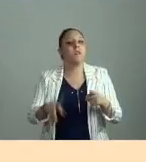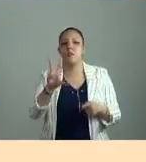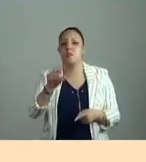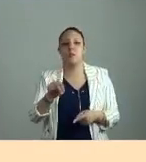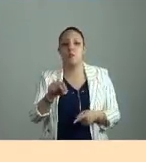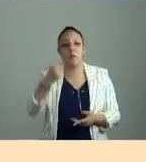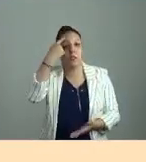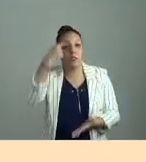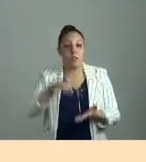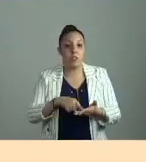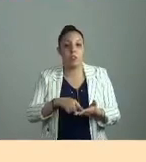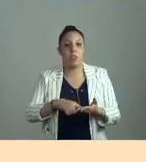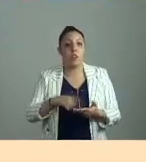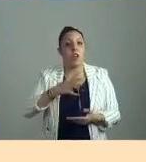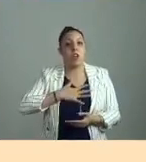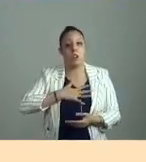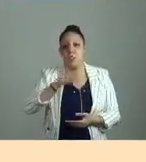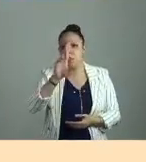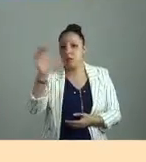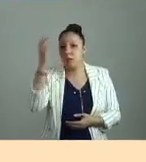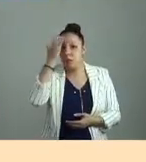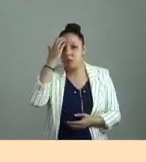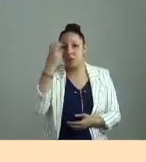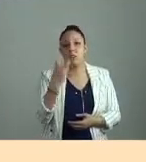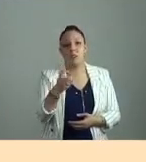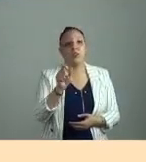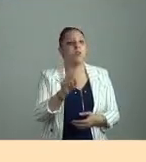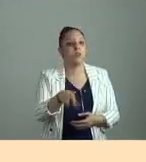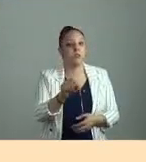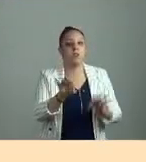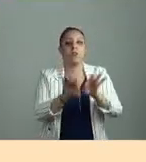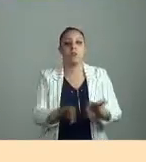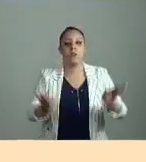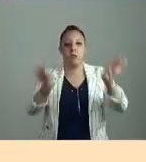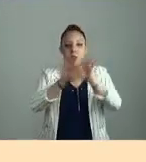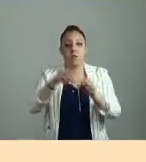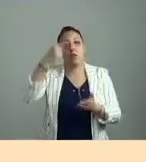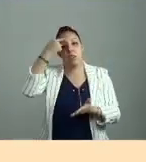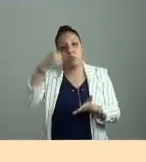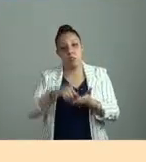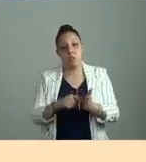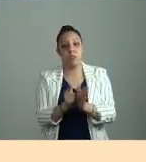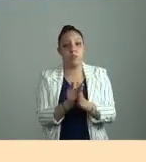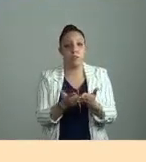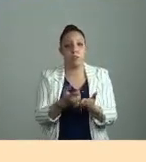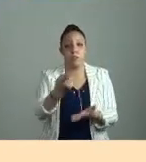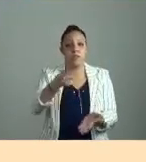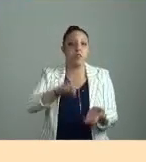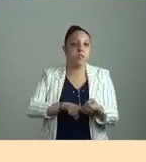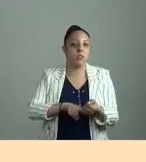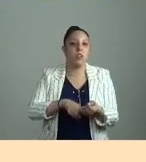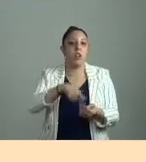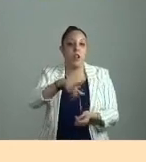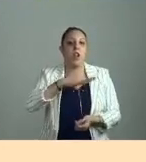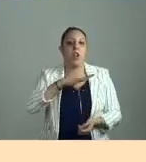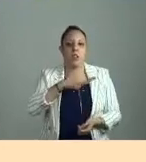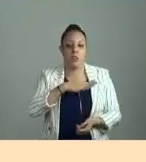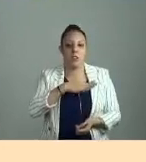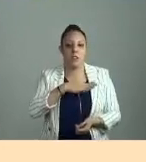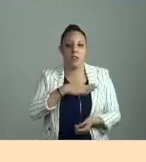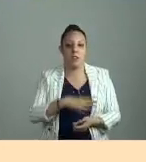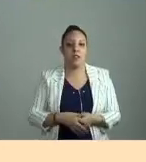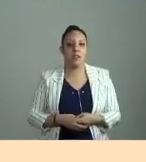importante y también yo creo que el libro de encantar del mundo es un libro que se funda